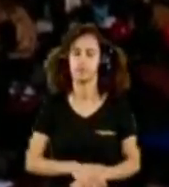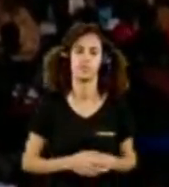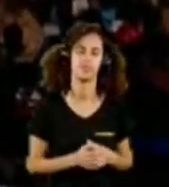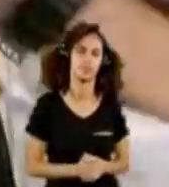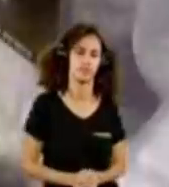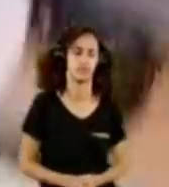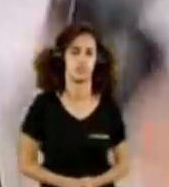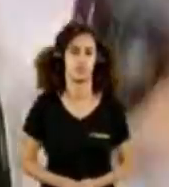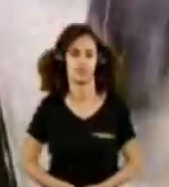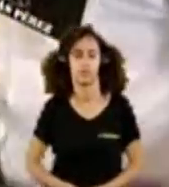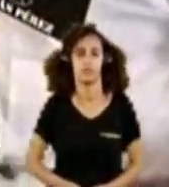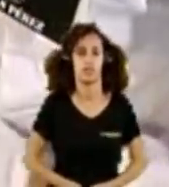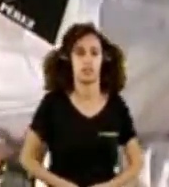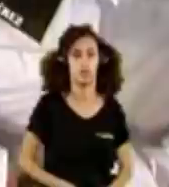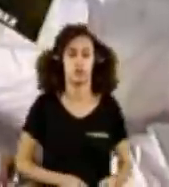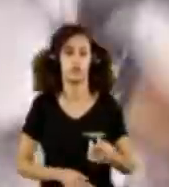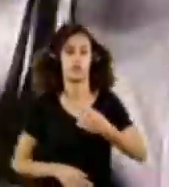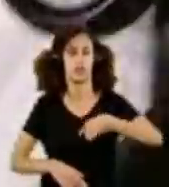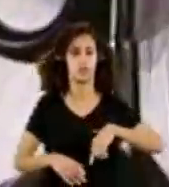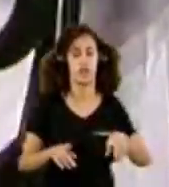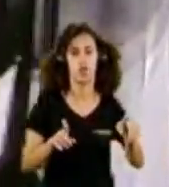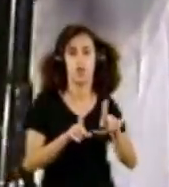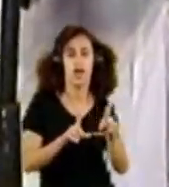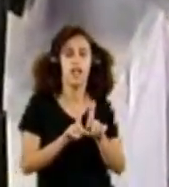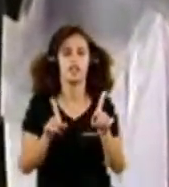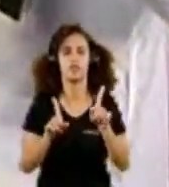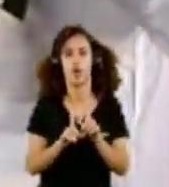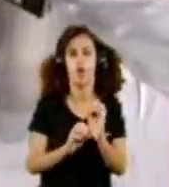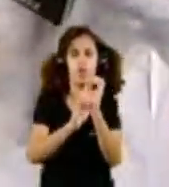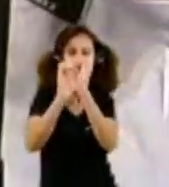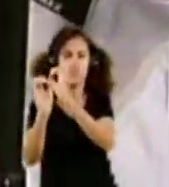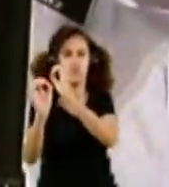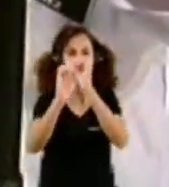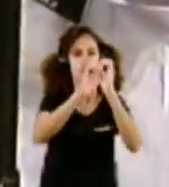labor. Nuestras armas son trompeta y